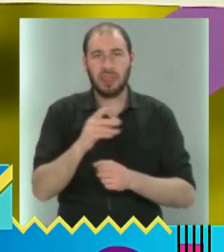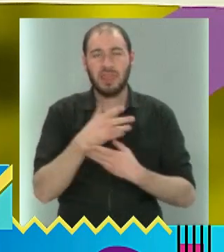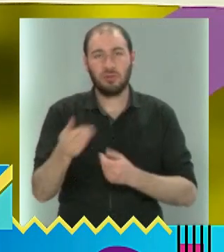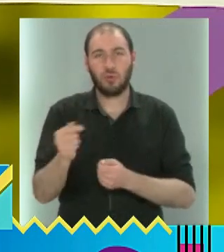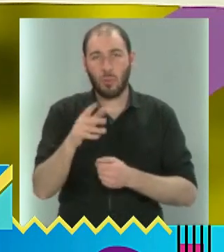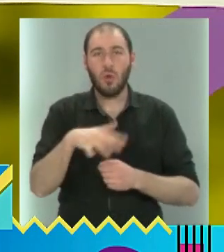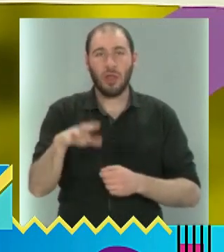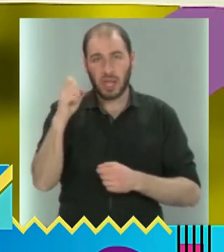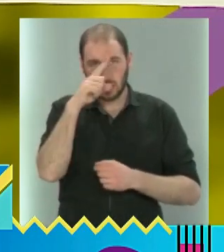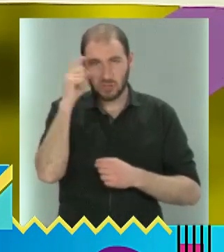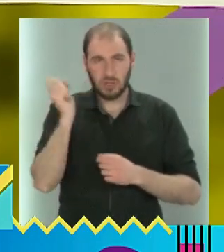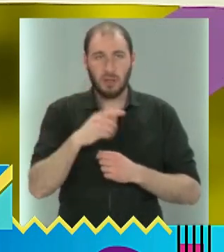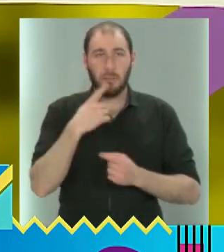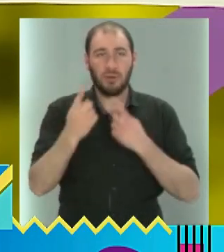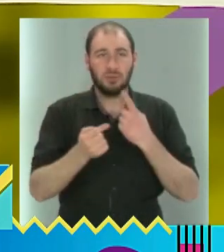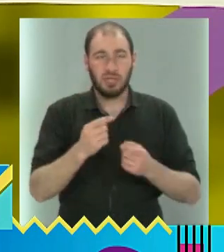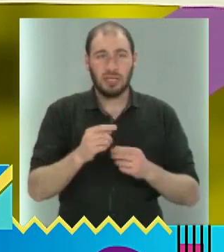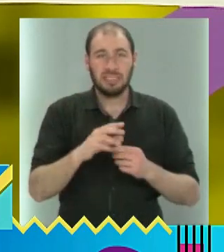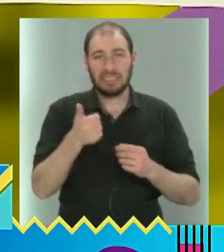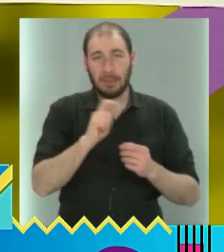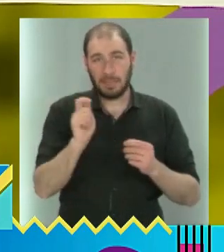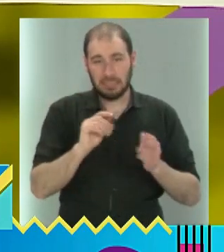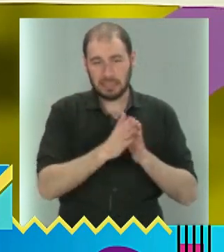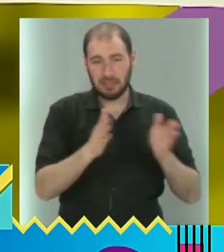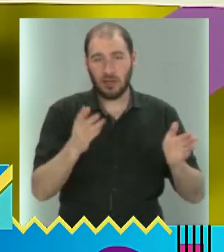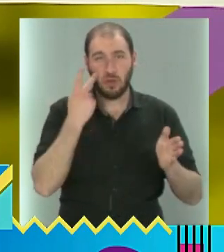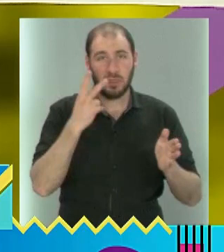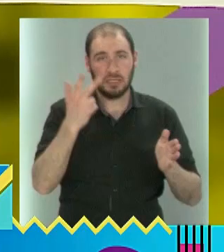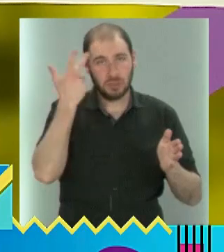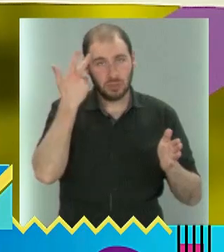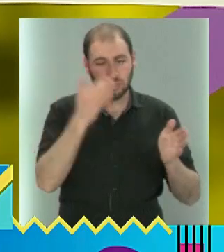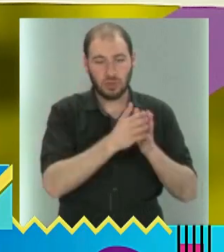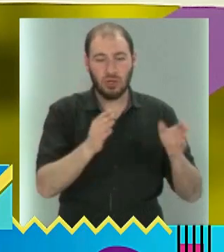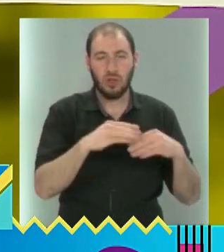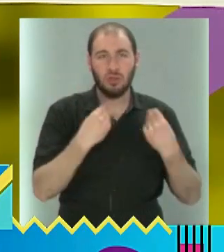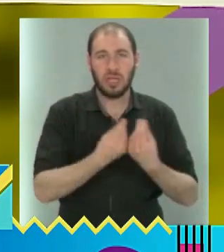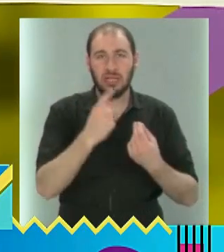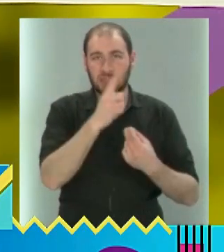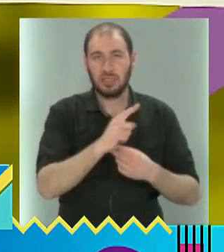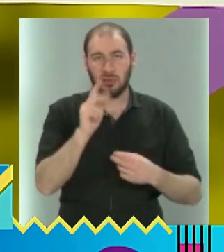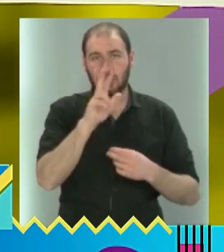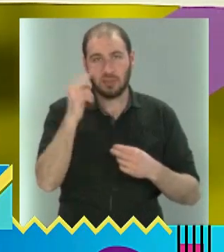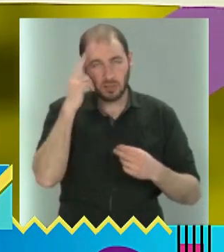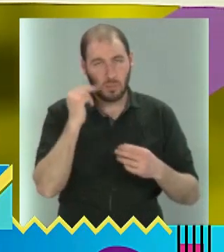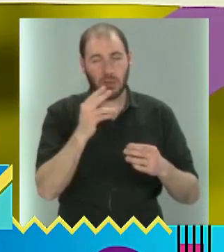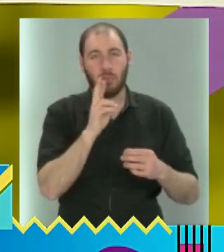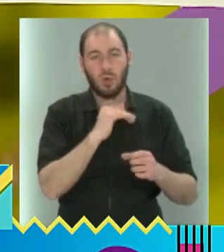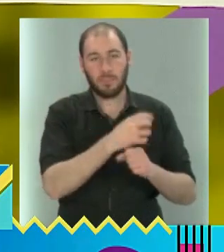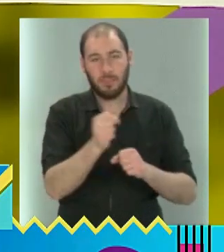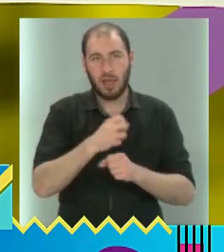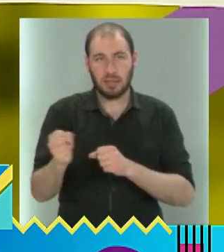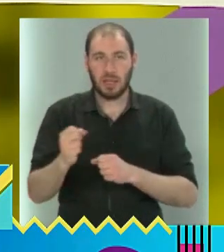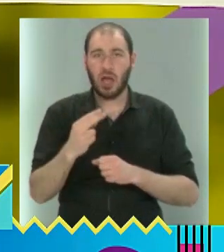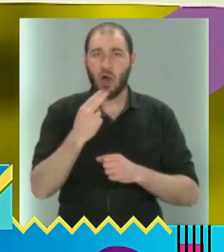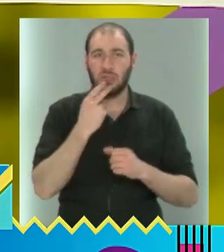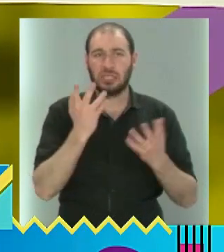de la Nación, que relevó que en los primeros 6 meses de este 2018 ya se han registrado 139 casos de femicidios,